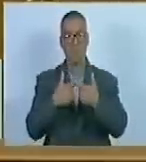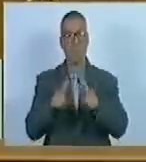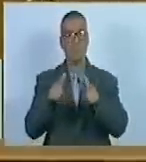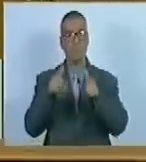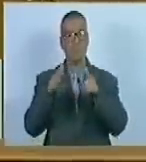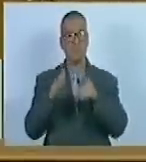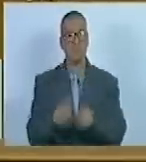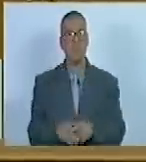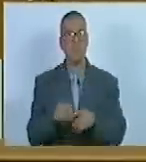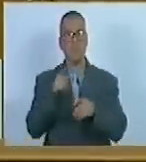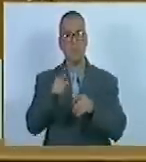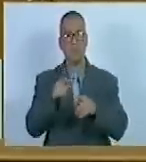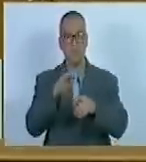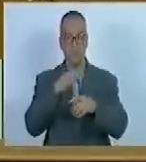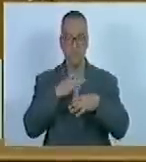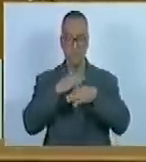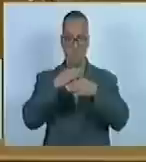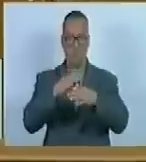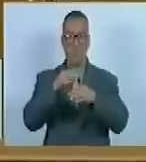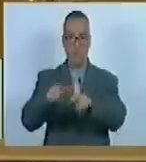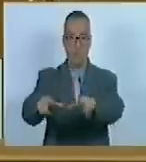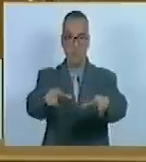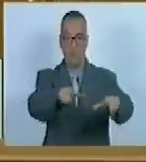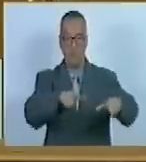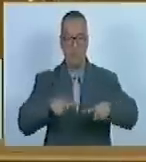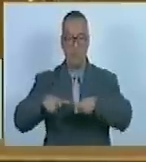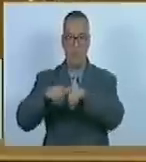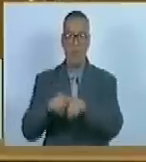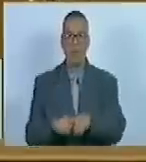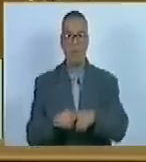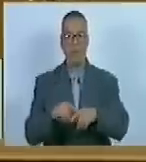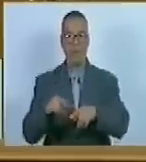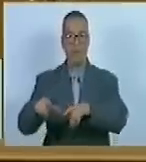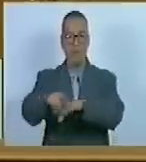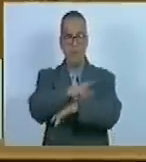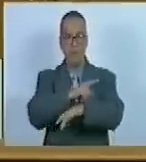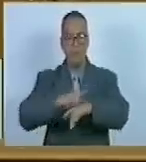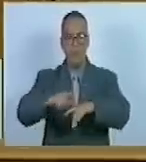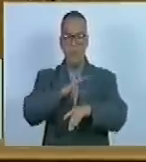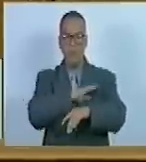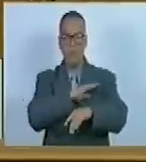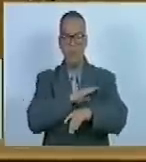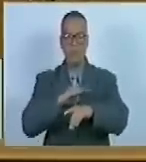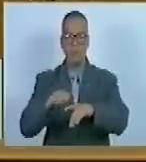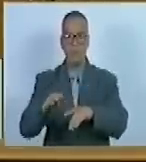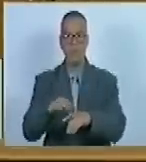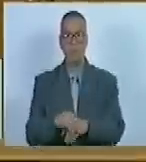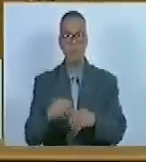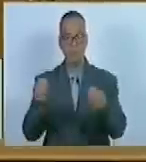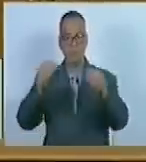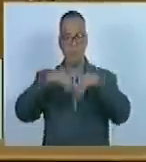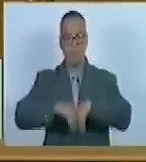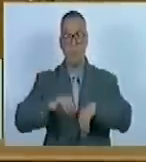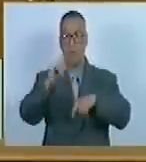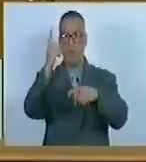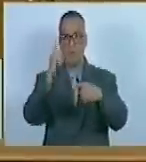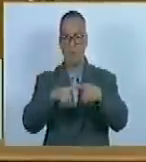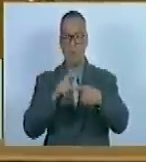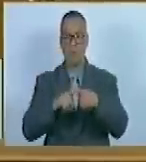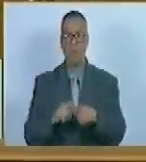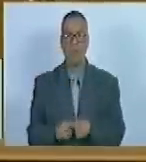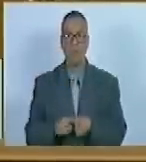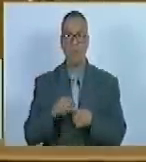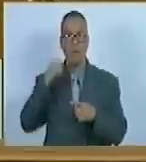independencia, integridad territorial y soberanía de la patria. Acuerda, primero,